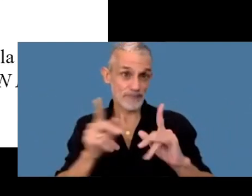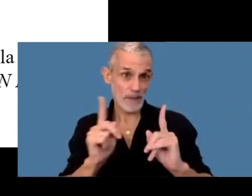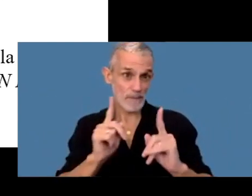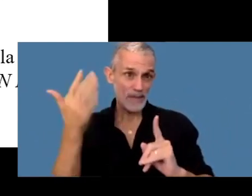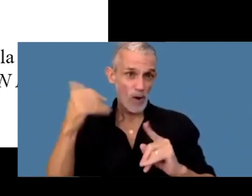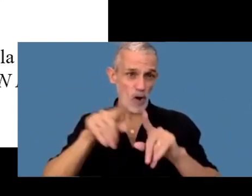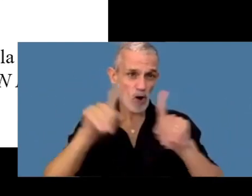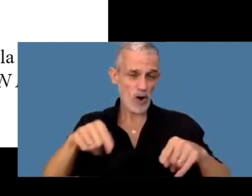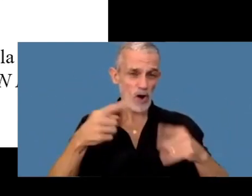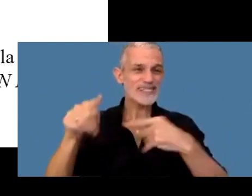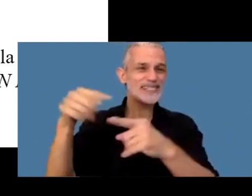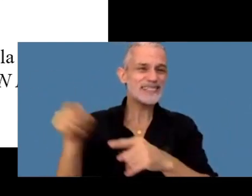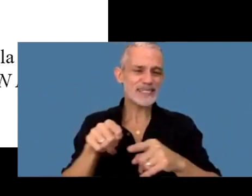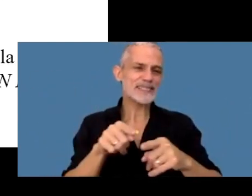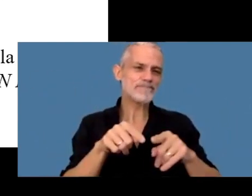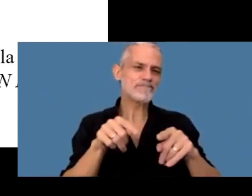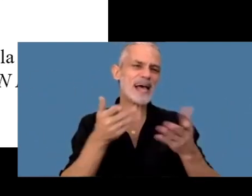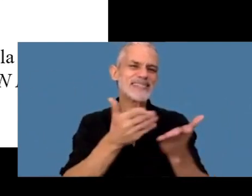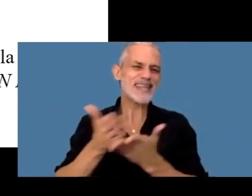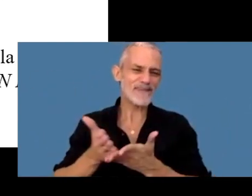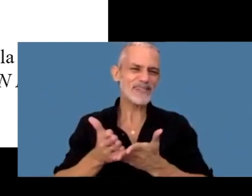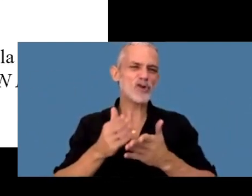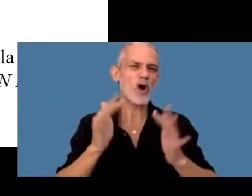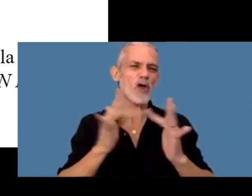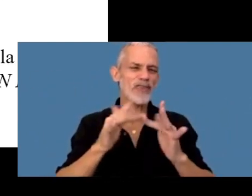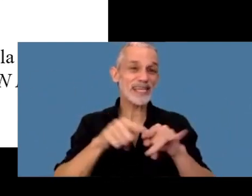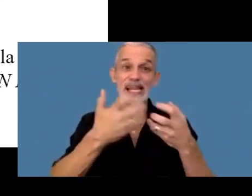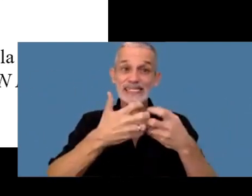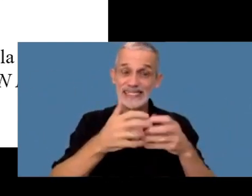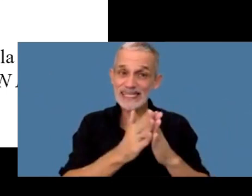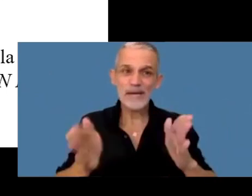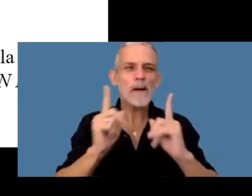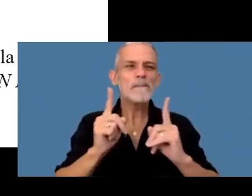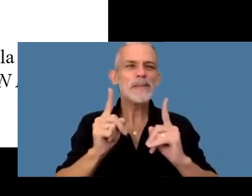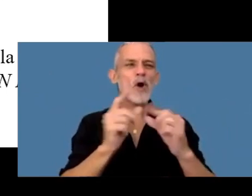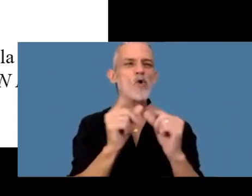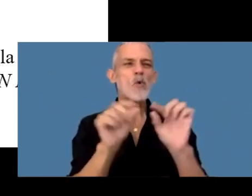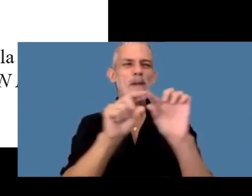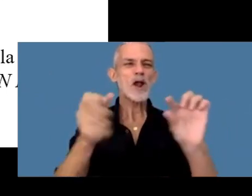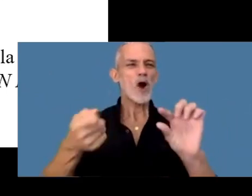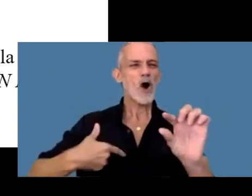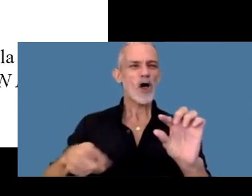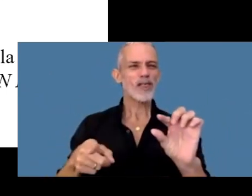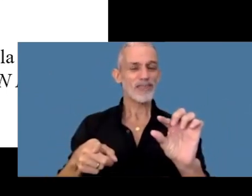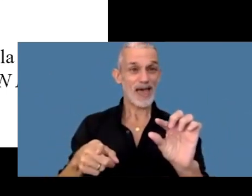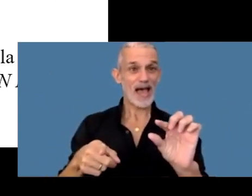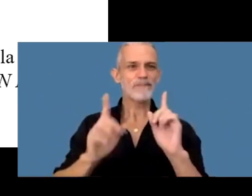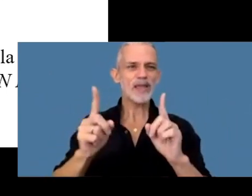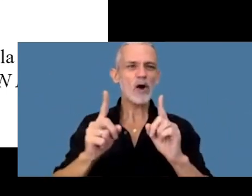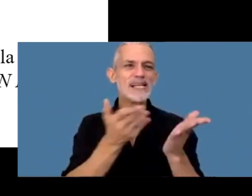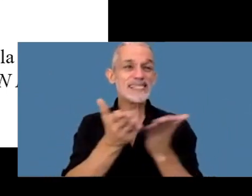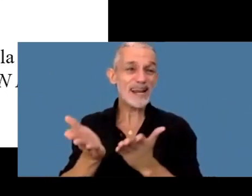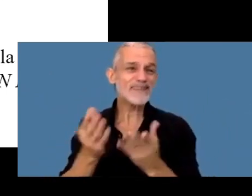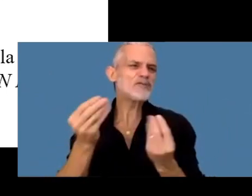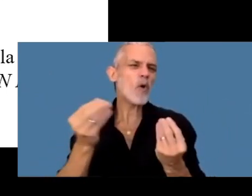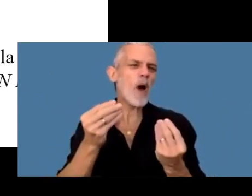servicios digitales, a través del mismo sistema con el número de transacción y con el servicio clave fiscal